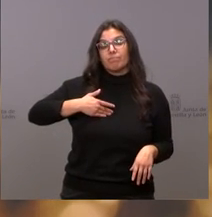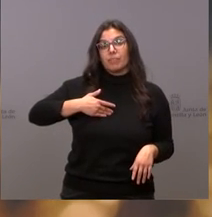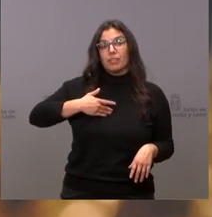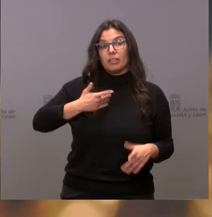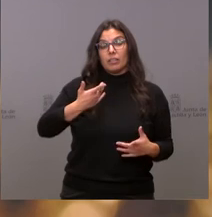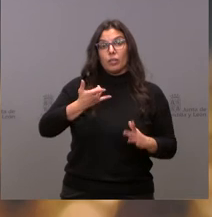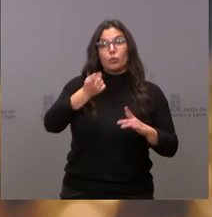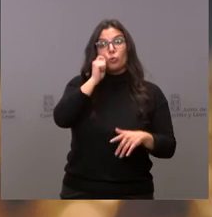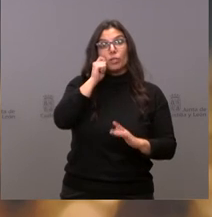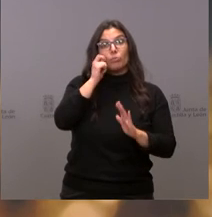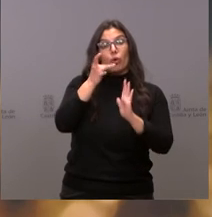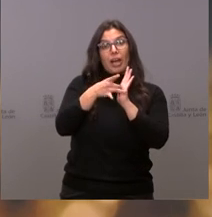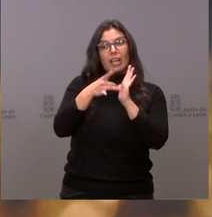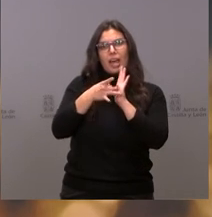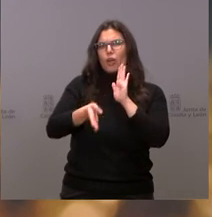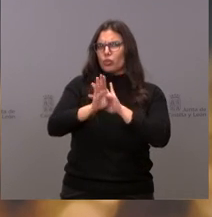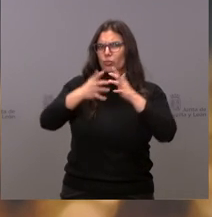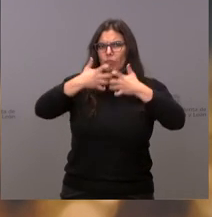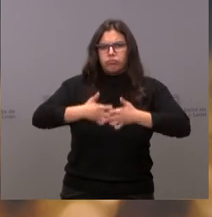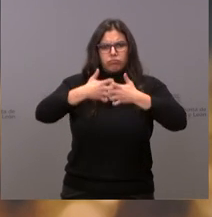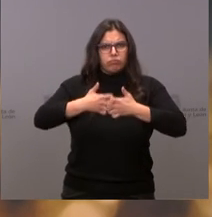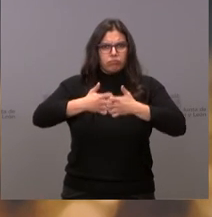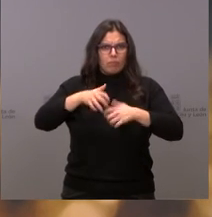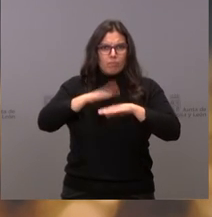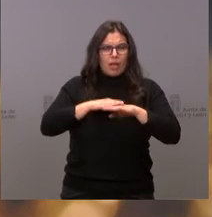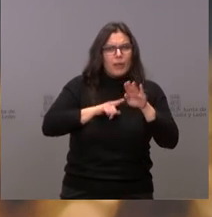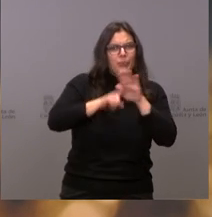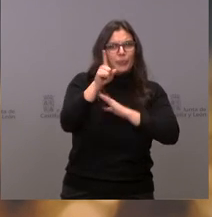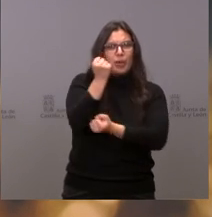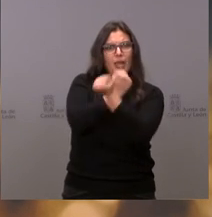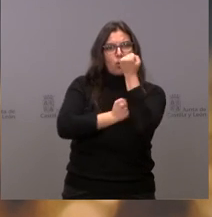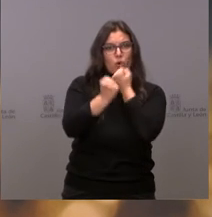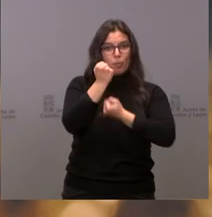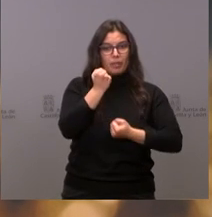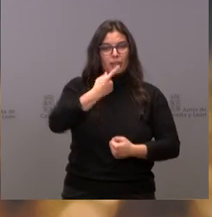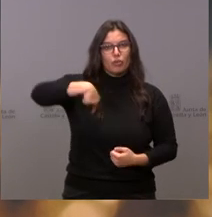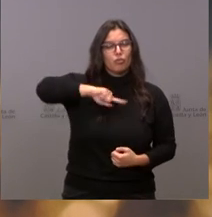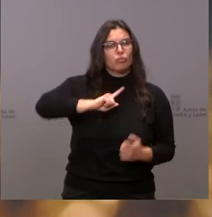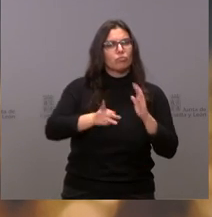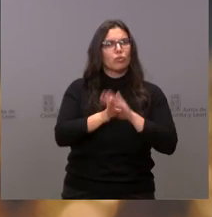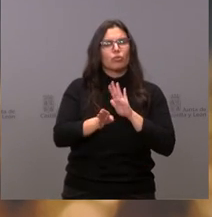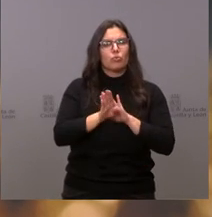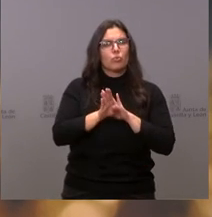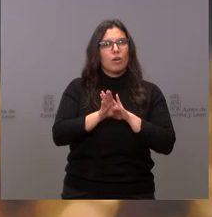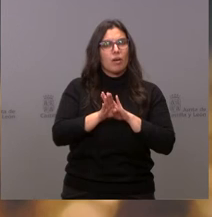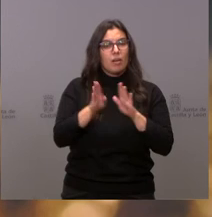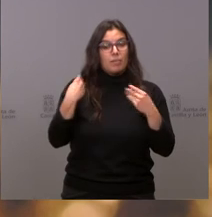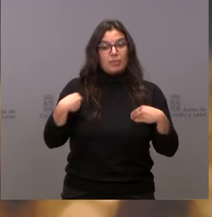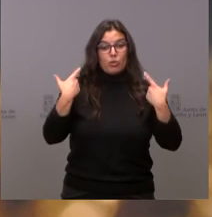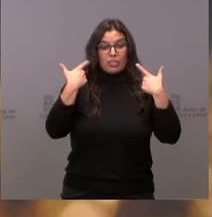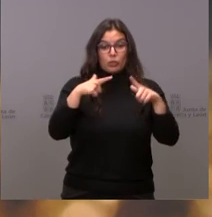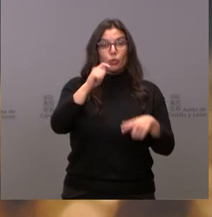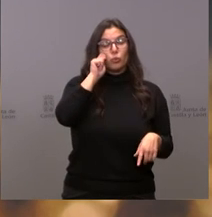siga siendo el motor económico de castilla y león' que sigamos siendo desde el sector del